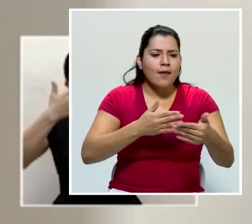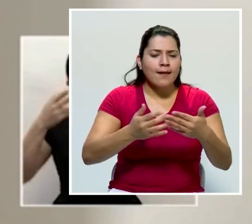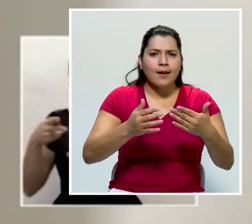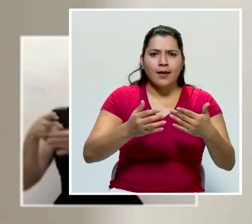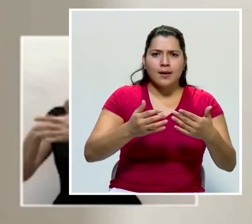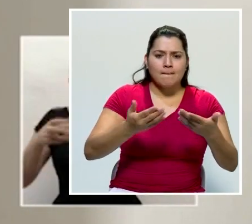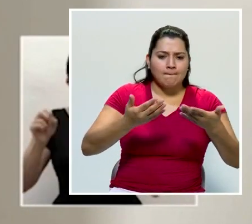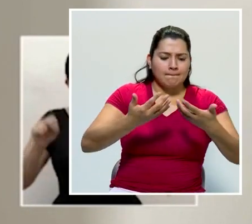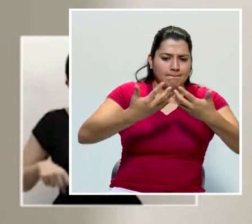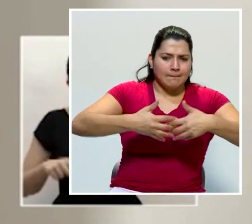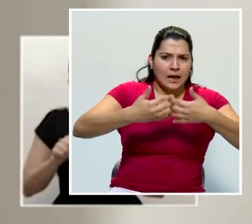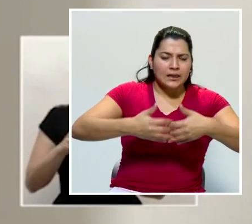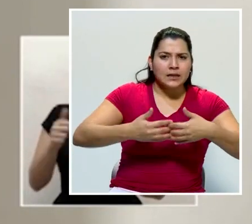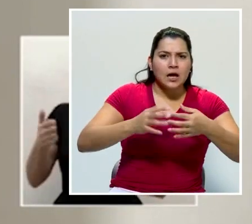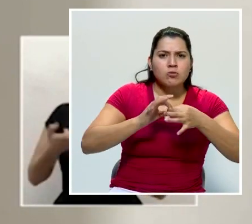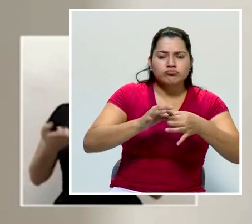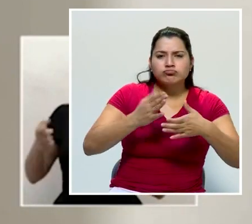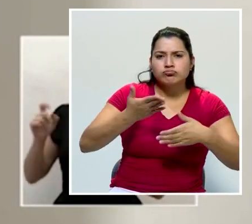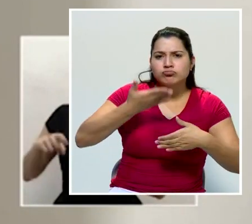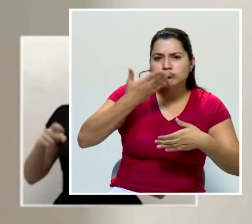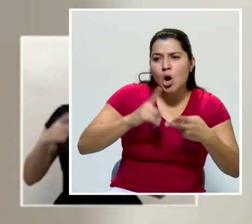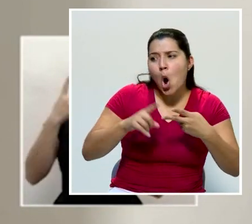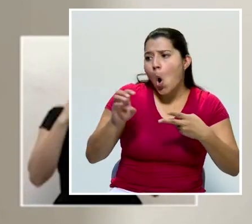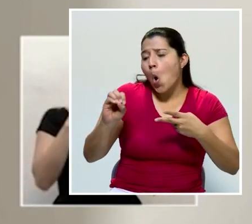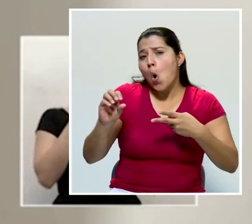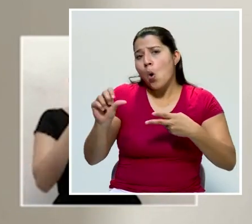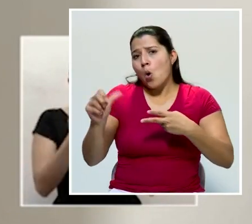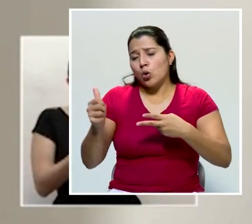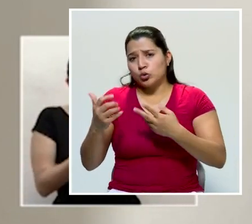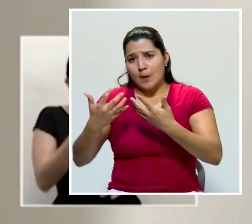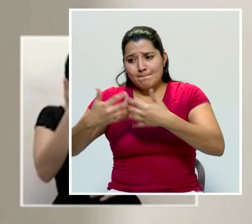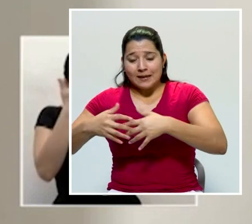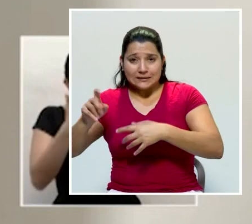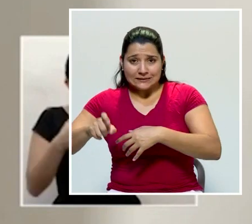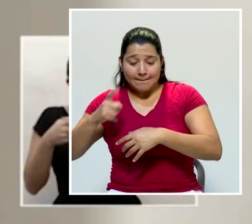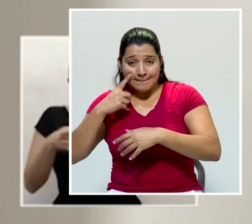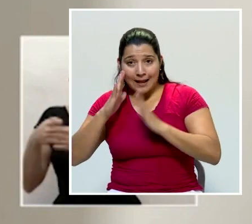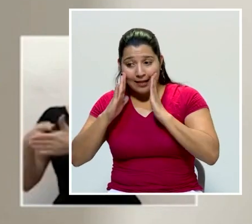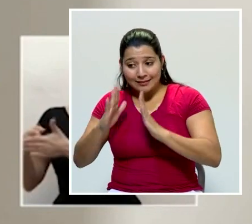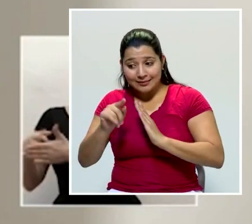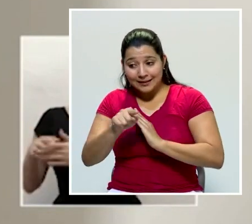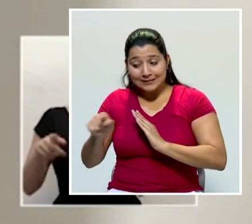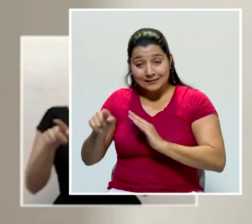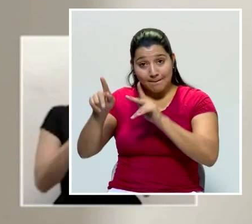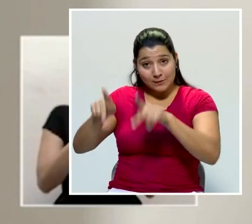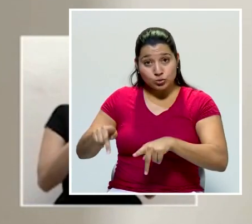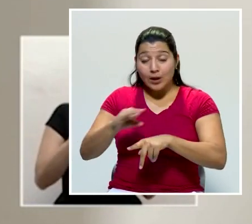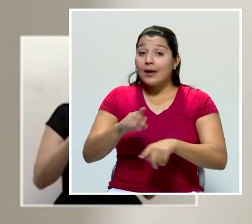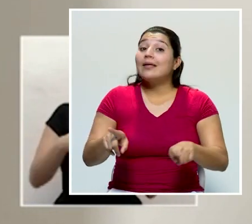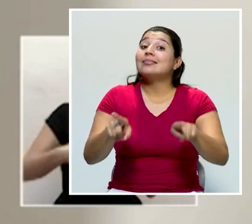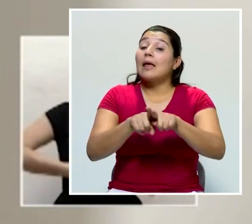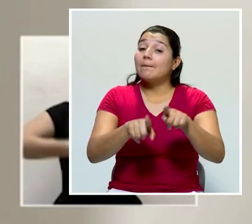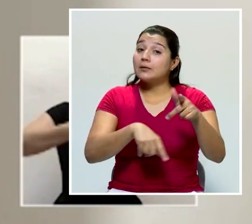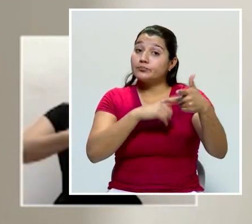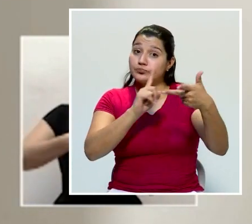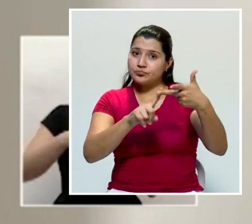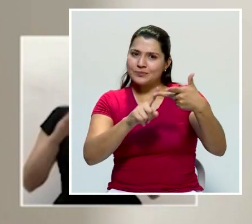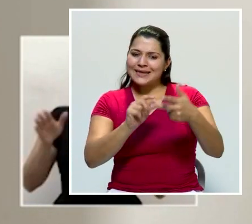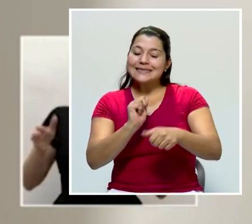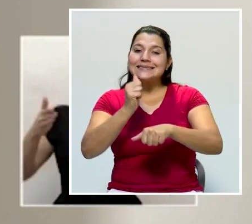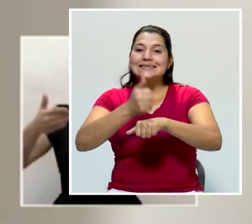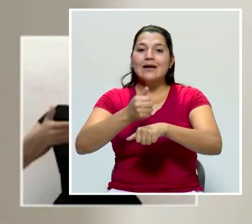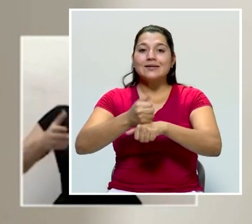mecánica y otros equipos que se requieren para la atención de estos pacientes, y también dotar estas ambulancias de